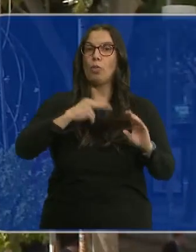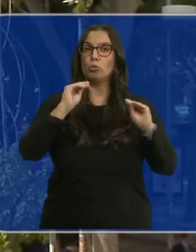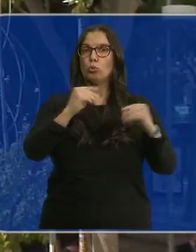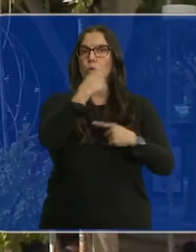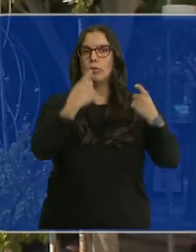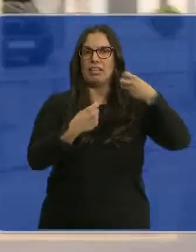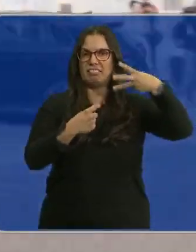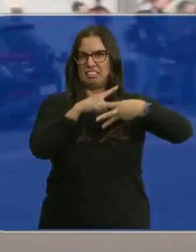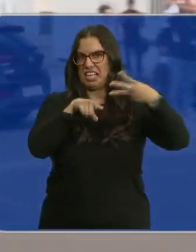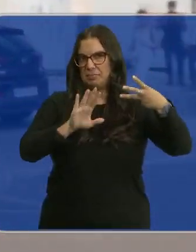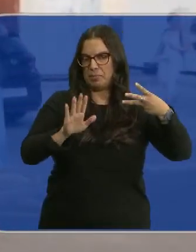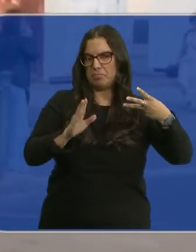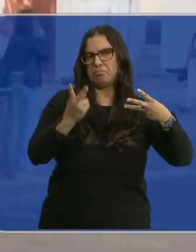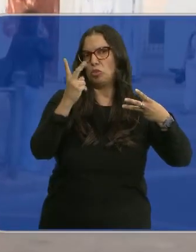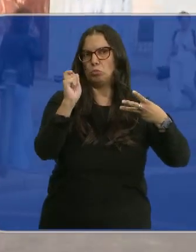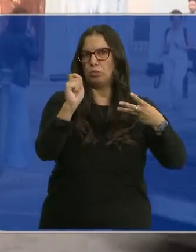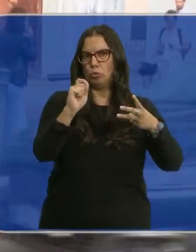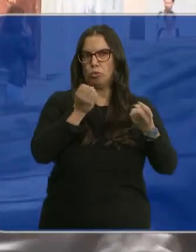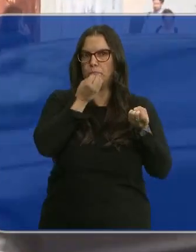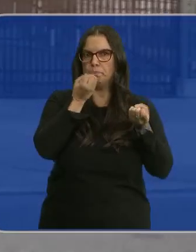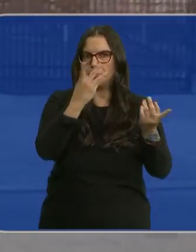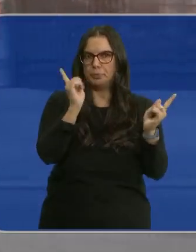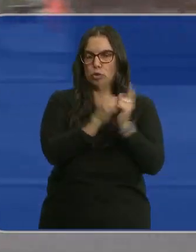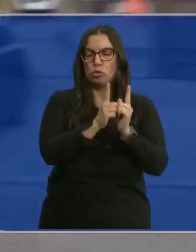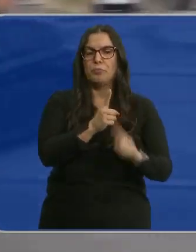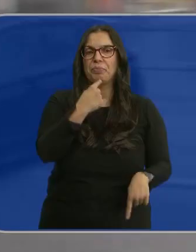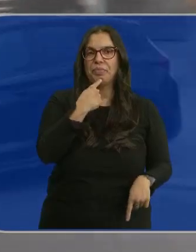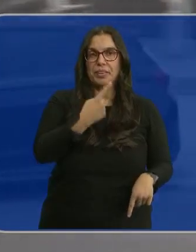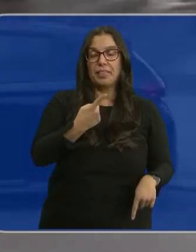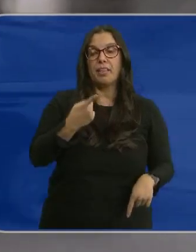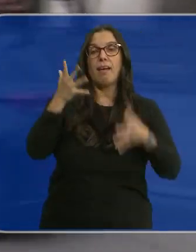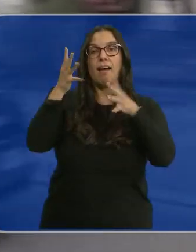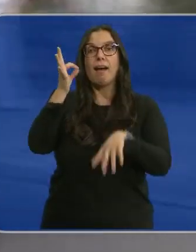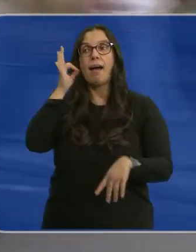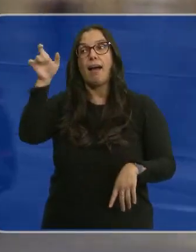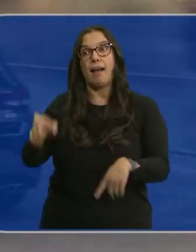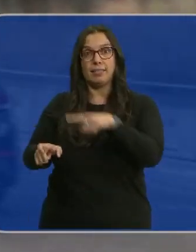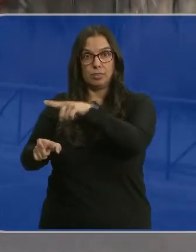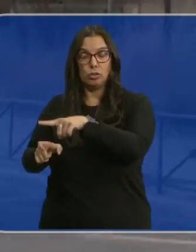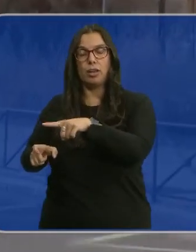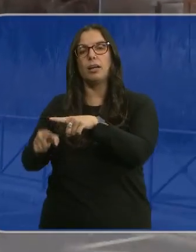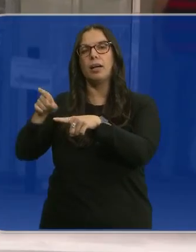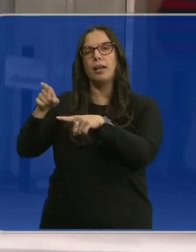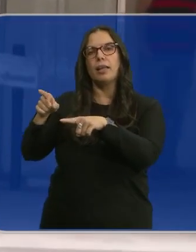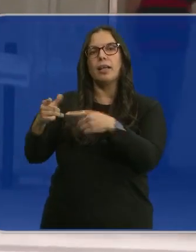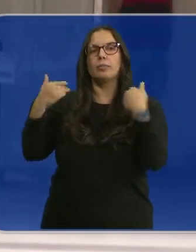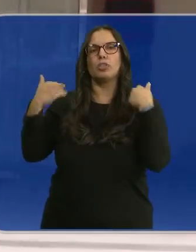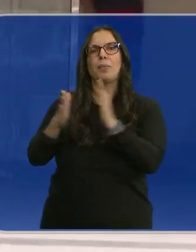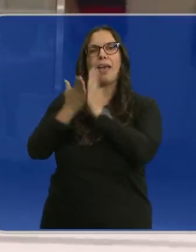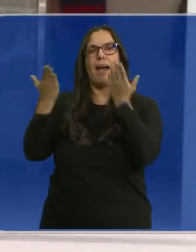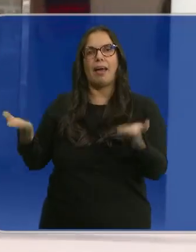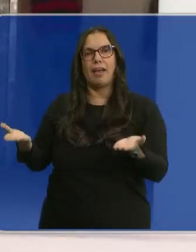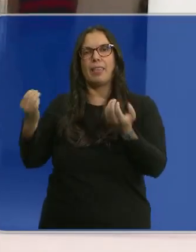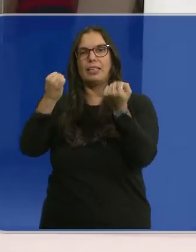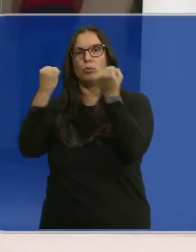abogado, aproximadamente unos 2 minutos de declaración. En ella ha asegurado que su asesora, Cristina Álvarez, le llevaba la agenda institucional